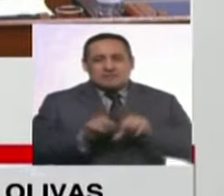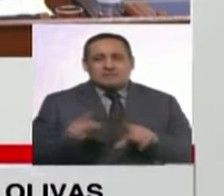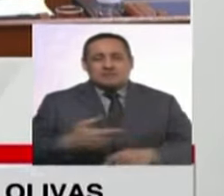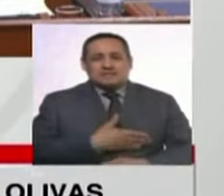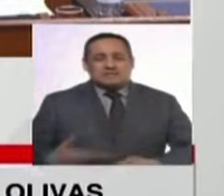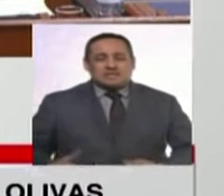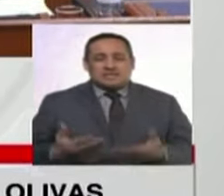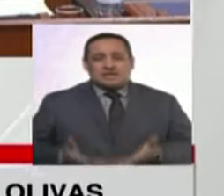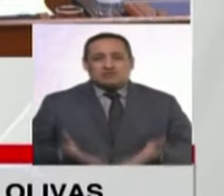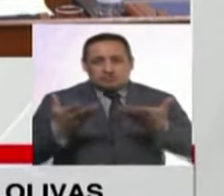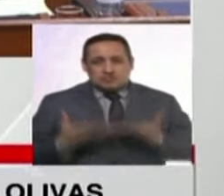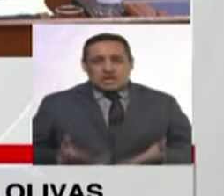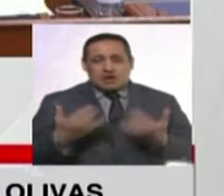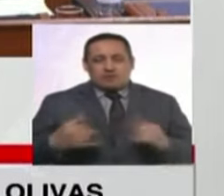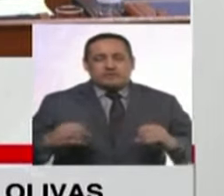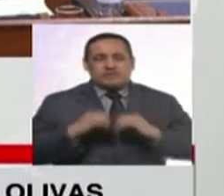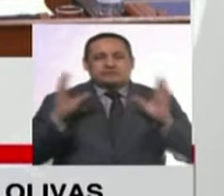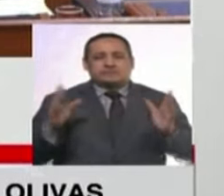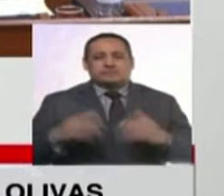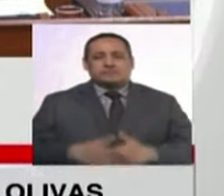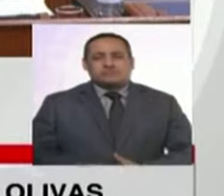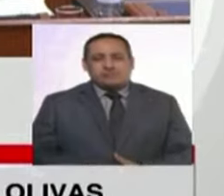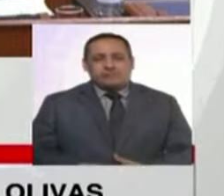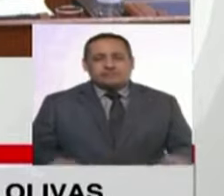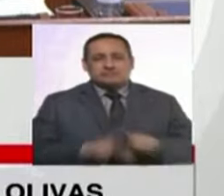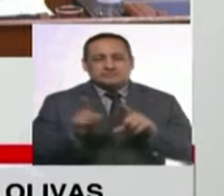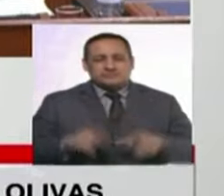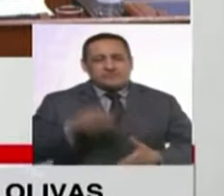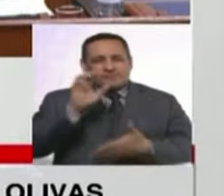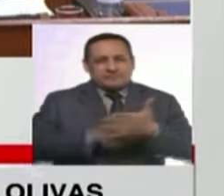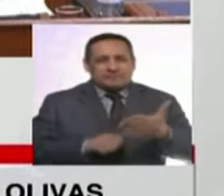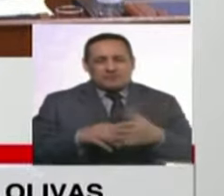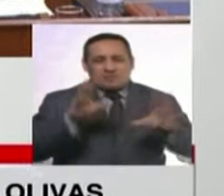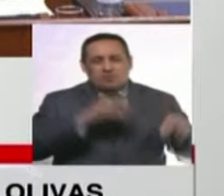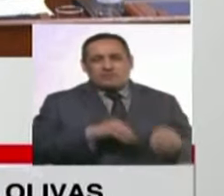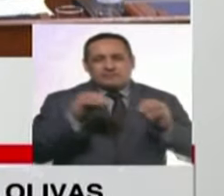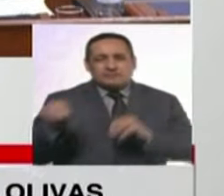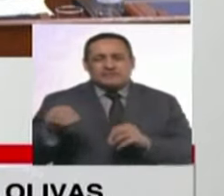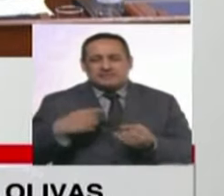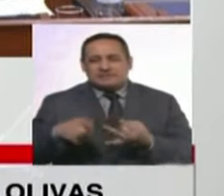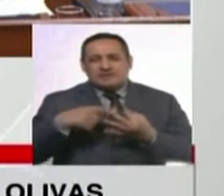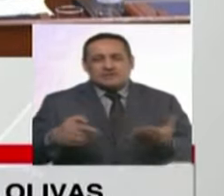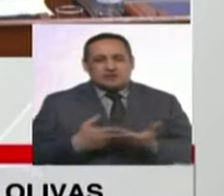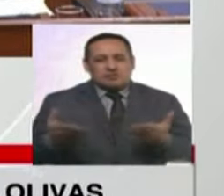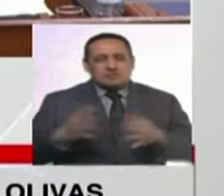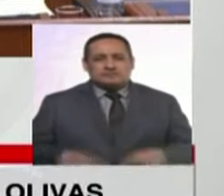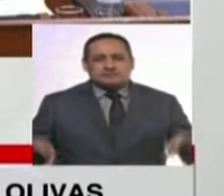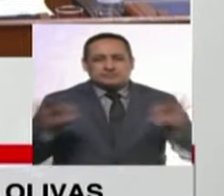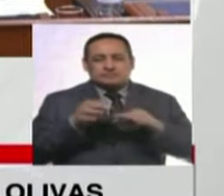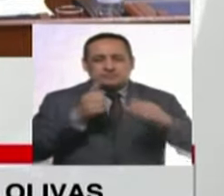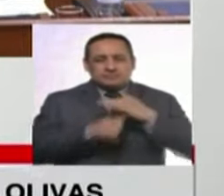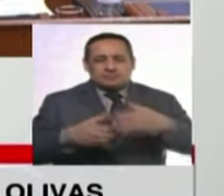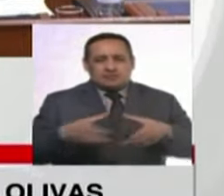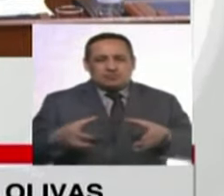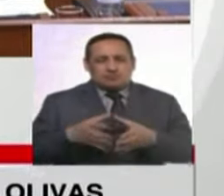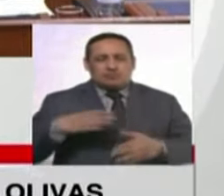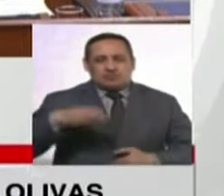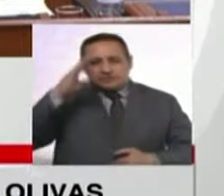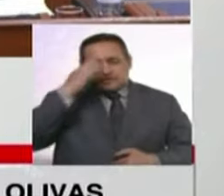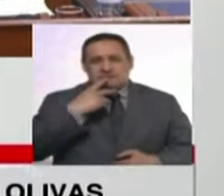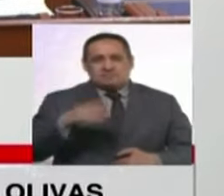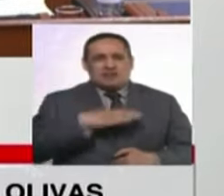lo que nos lleva a traerlo también el día de hoy el quitar mover piezas importantes dentro de la policía es